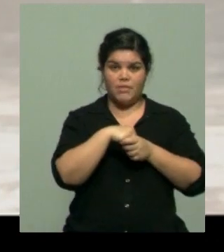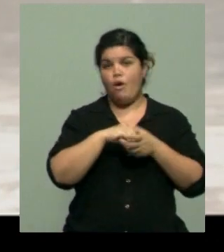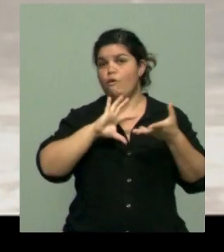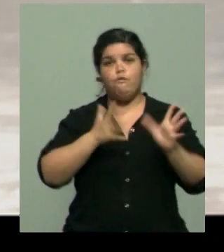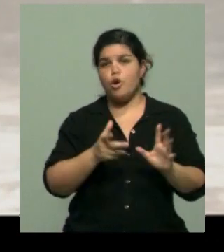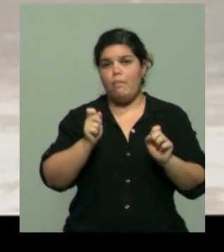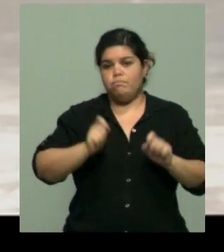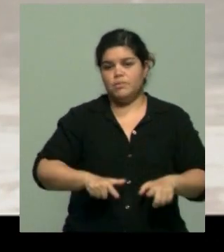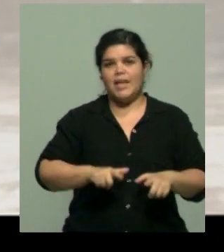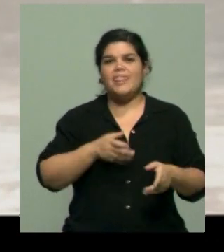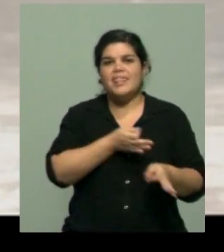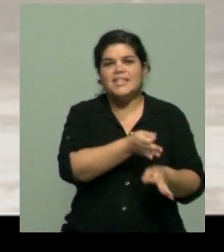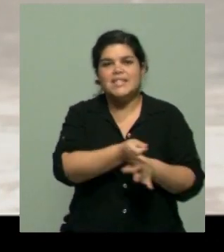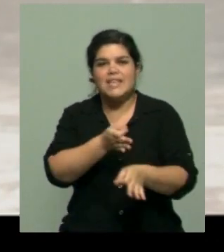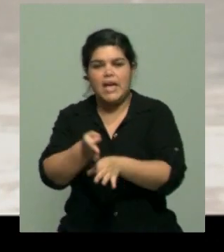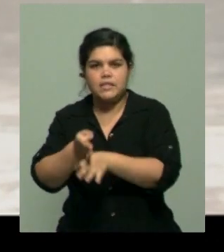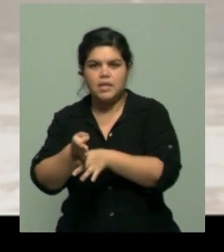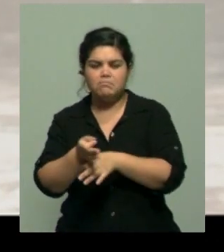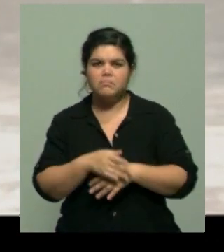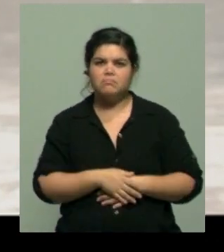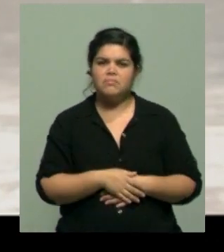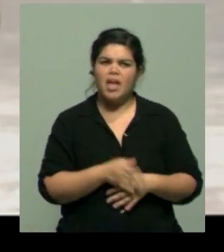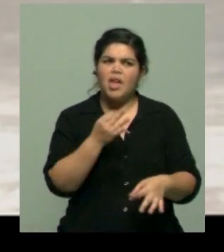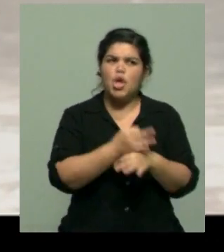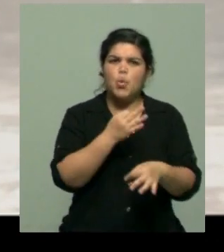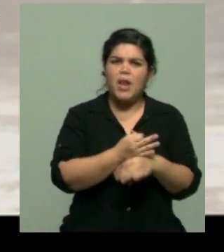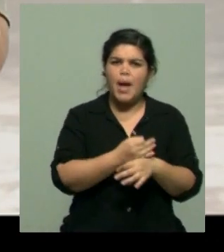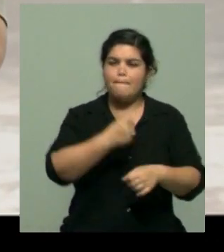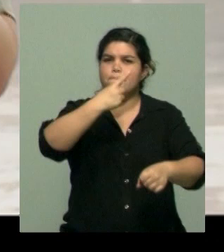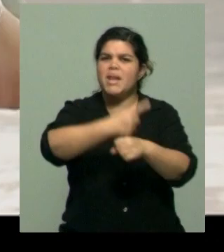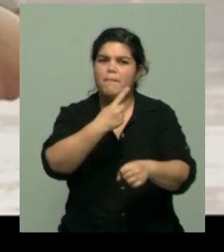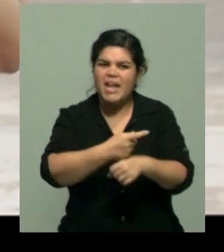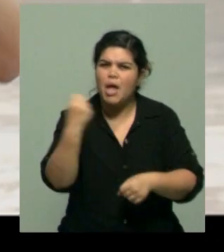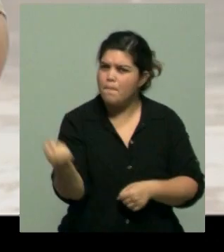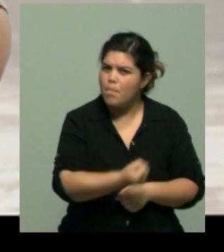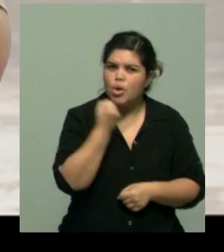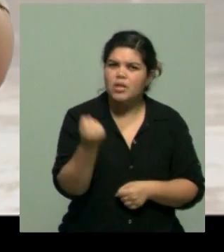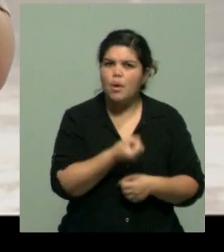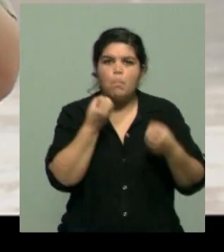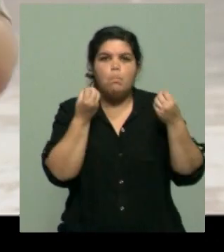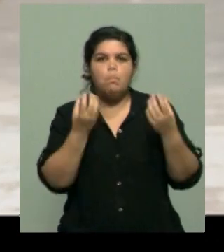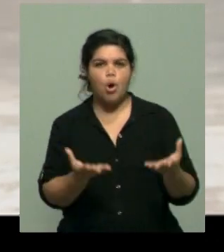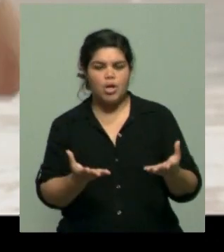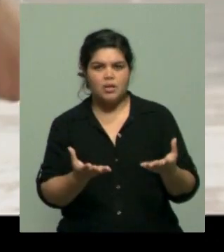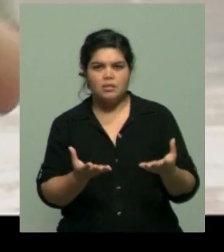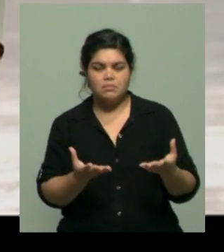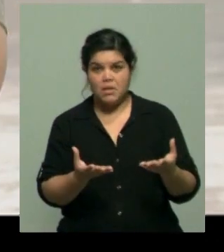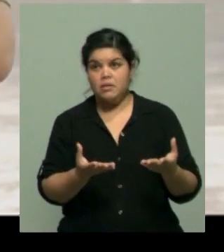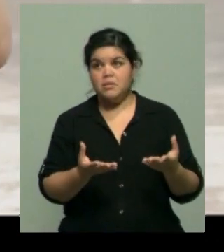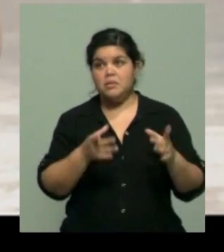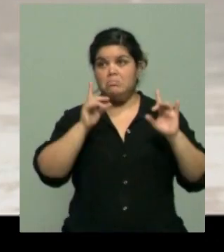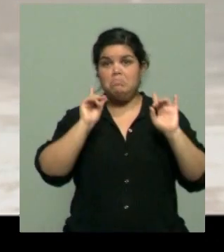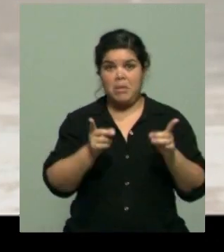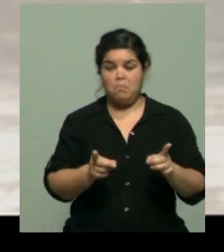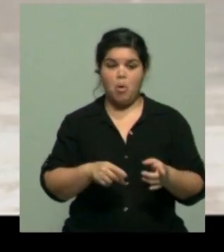educativo. ¿Por qué es importante la primaria? Parece ser que es el momento donde creo que el ser humano tiene el gran conocimiento, que es